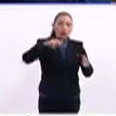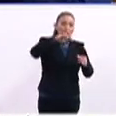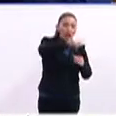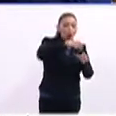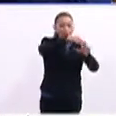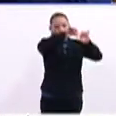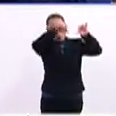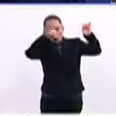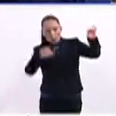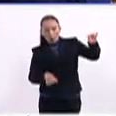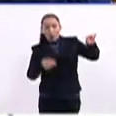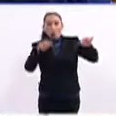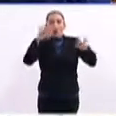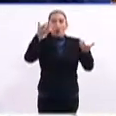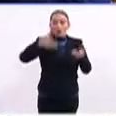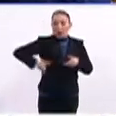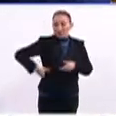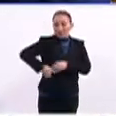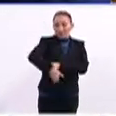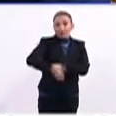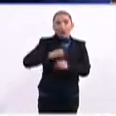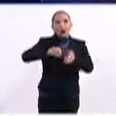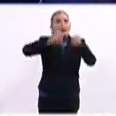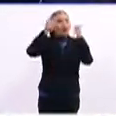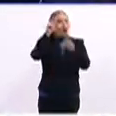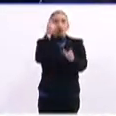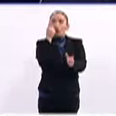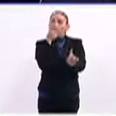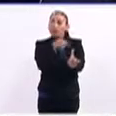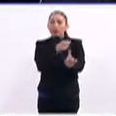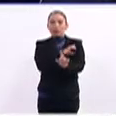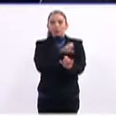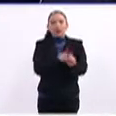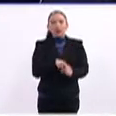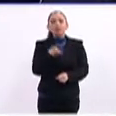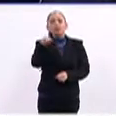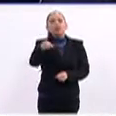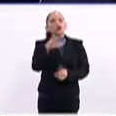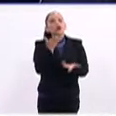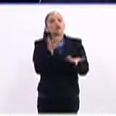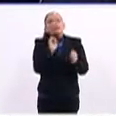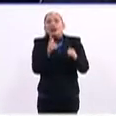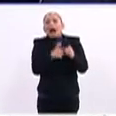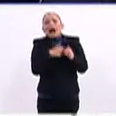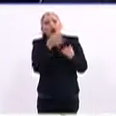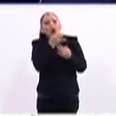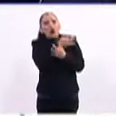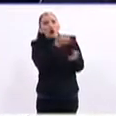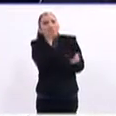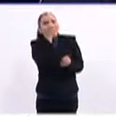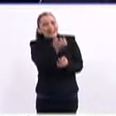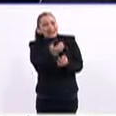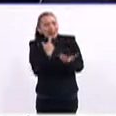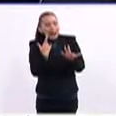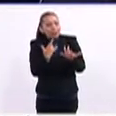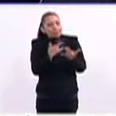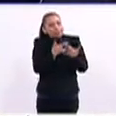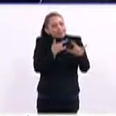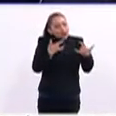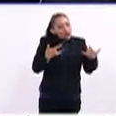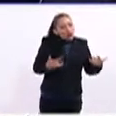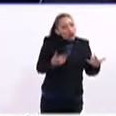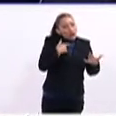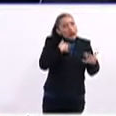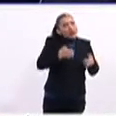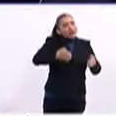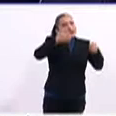ese barandal, para ese edificio. ¿Cuál es el mensaje detrás de estas raíces en